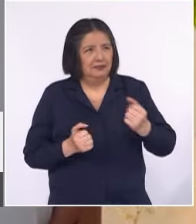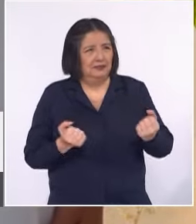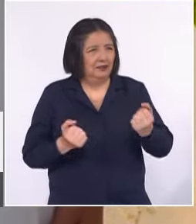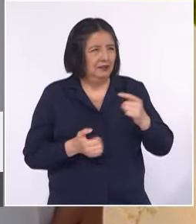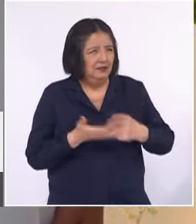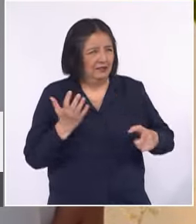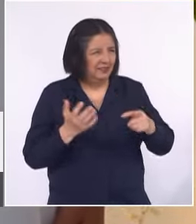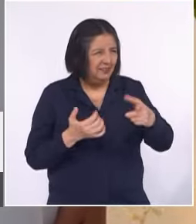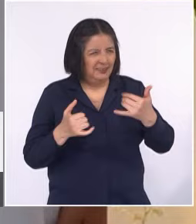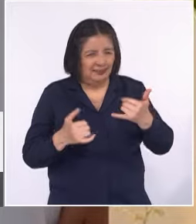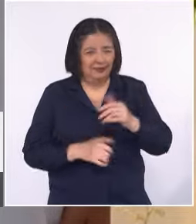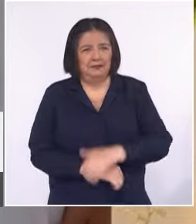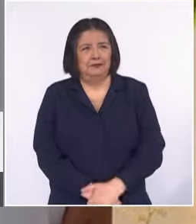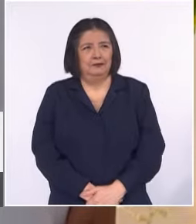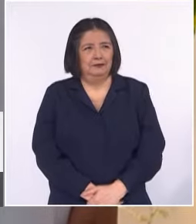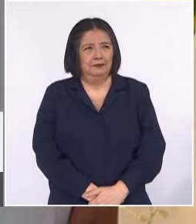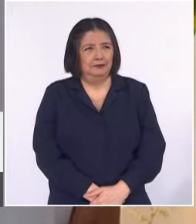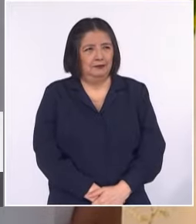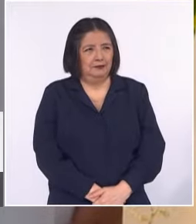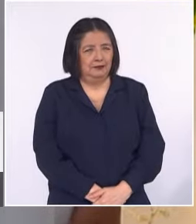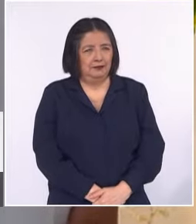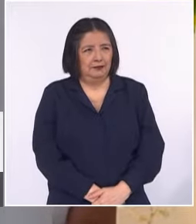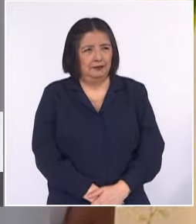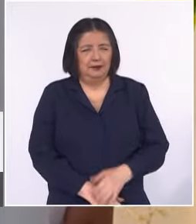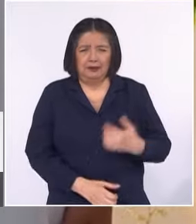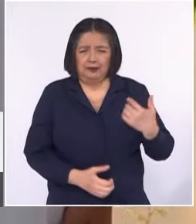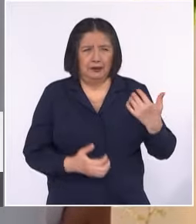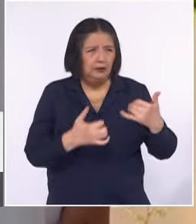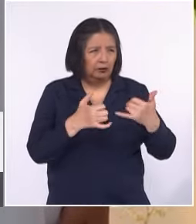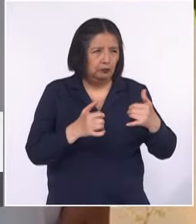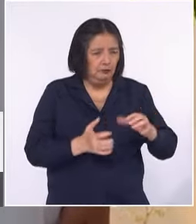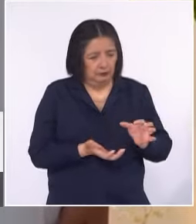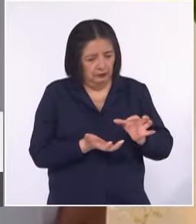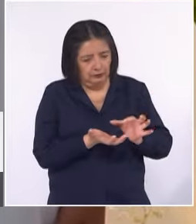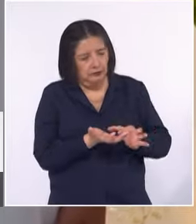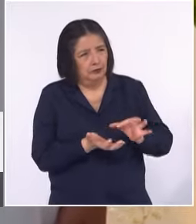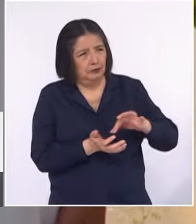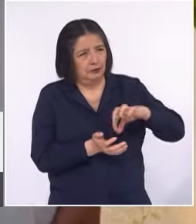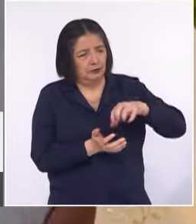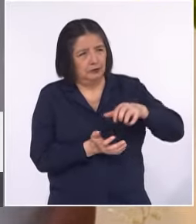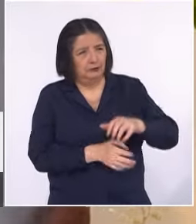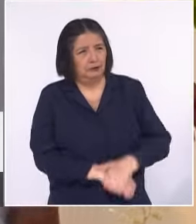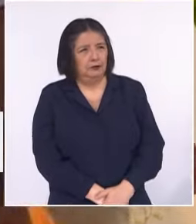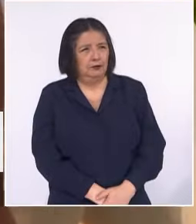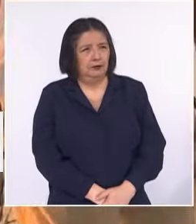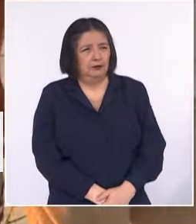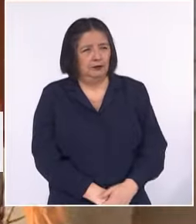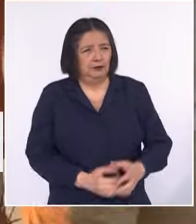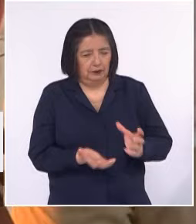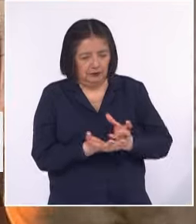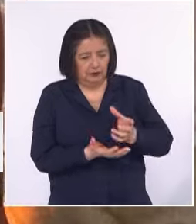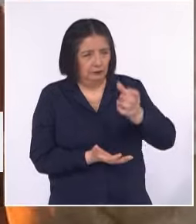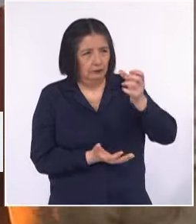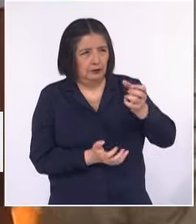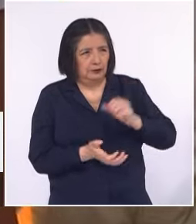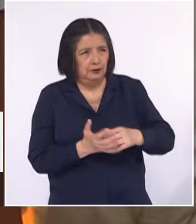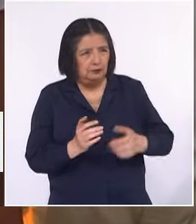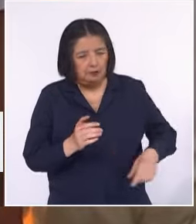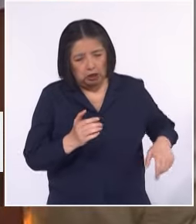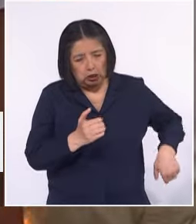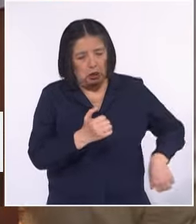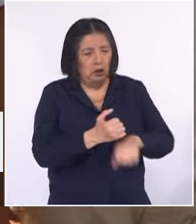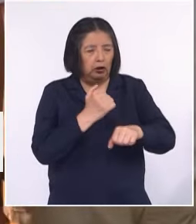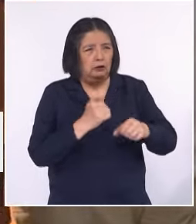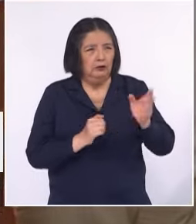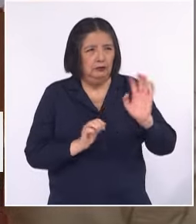¿a qué están jugando? Estamos jugando con nuestras chapitas. Con una botella metemos el gol. Y